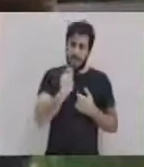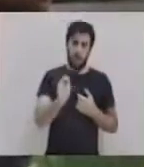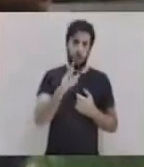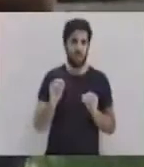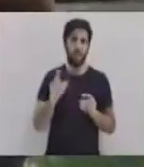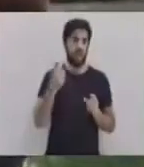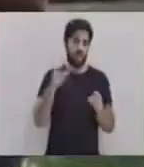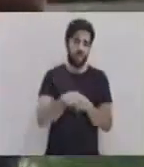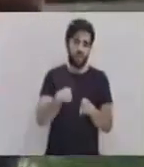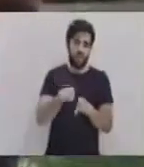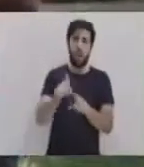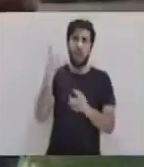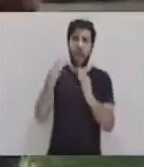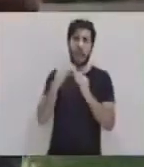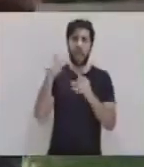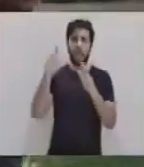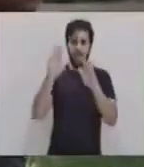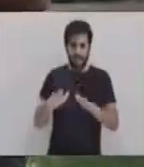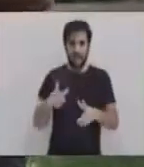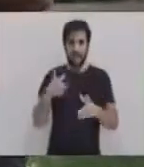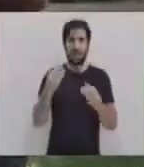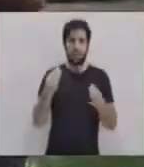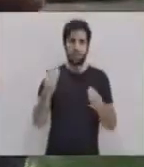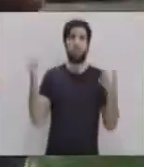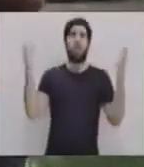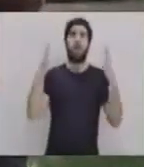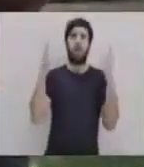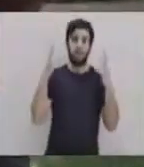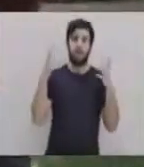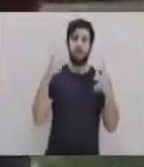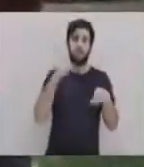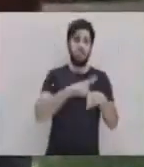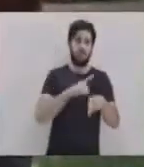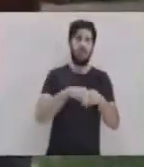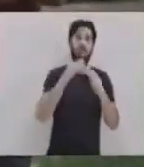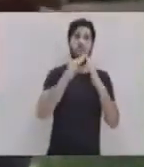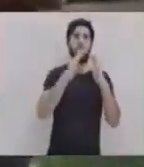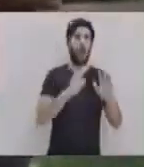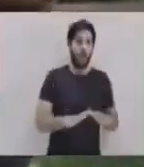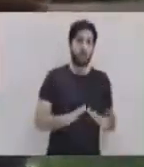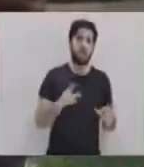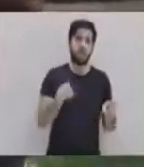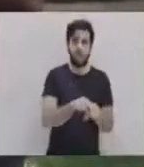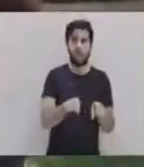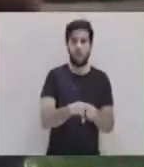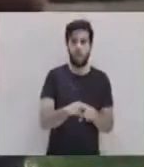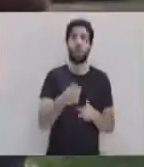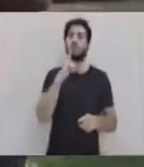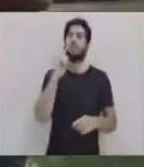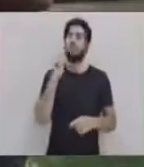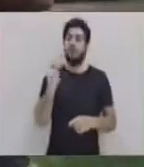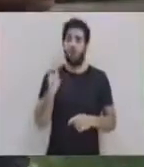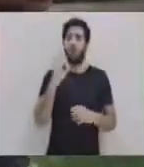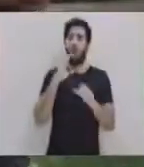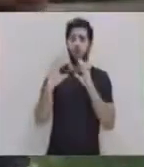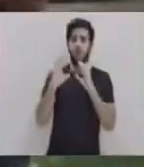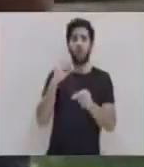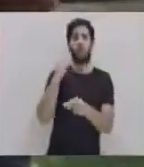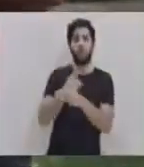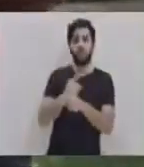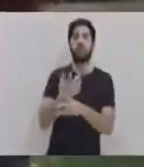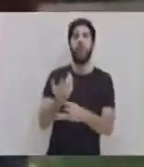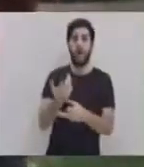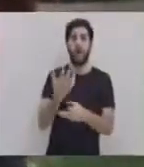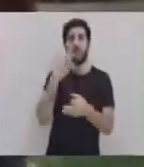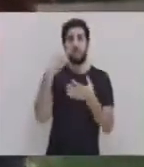veces cuando en casa ahorita pues se maneja mucho estrés, ¿verdad? De tanto tiempo estar en una situación diferente y pues lo ideal para una